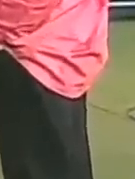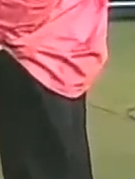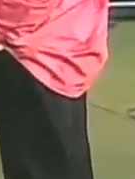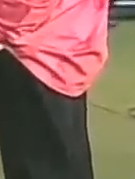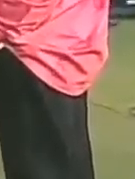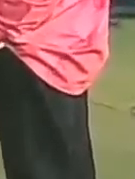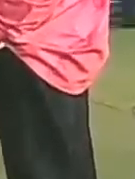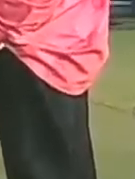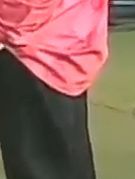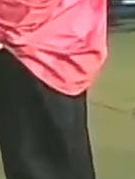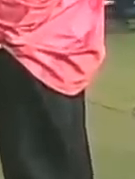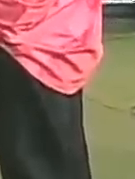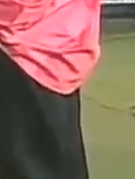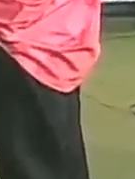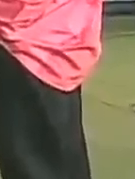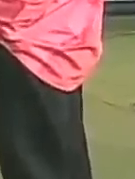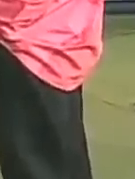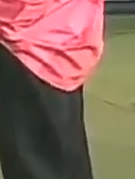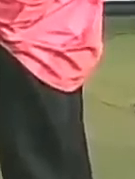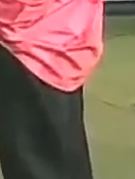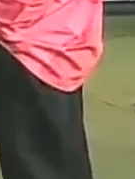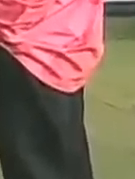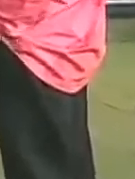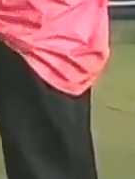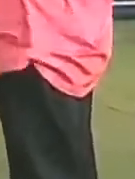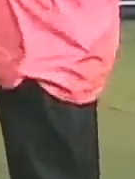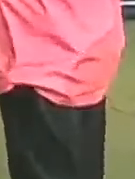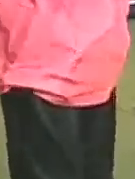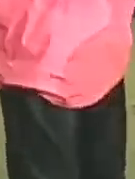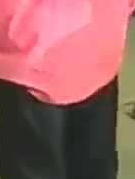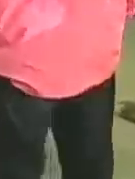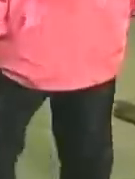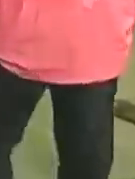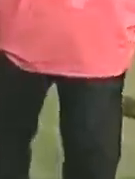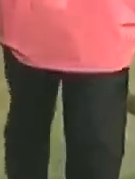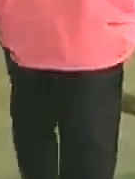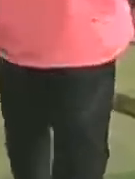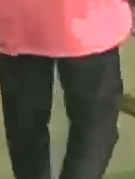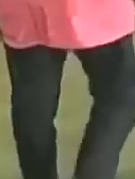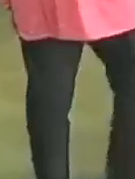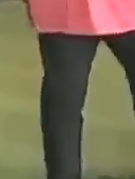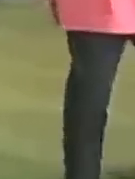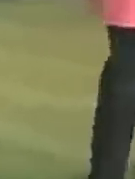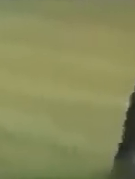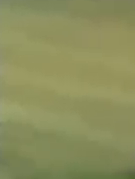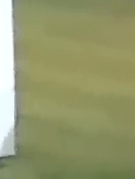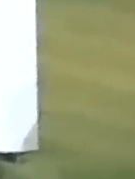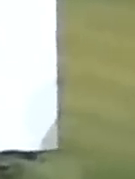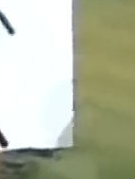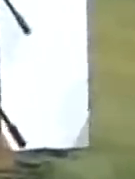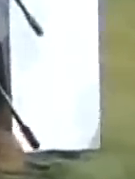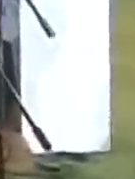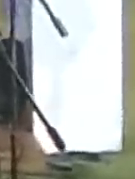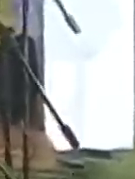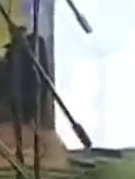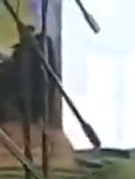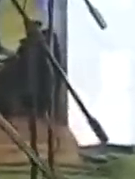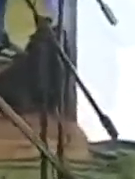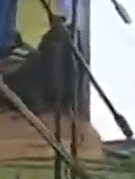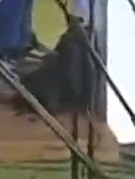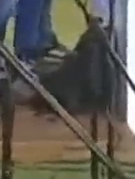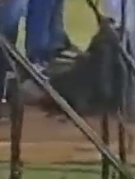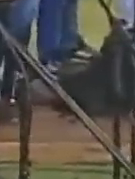desde varios ángulos. Es así como destacamos algunos de estos lamentables y momentos, como fue en 2015 con el